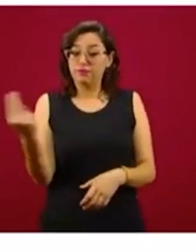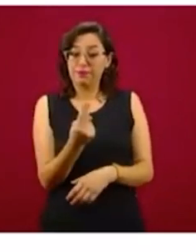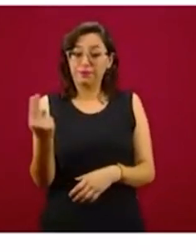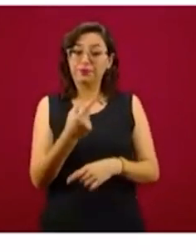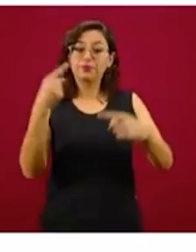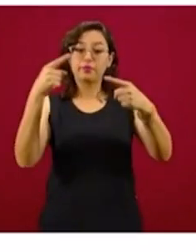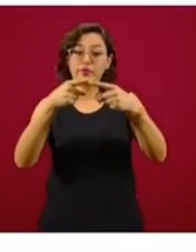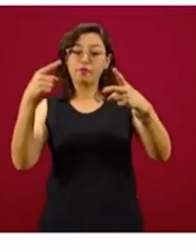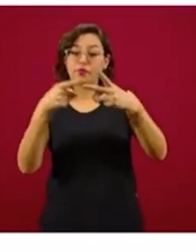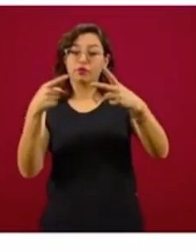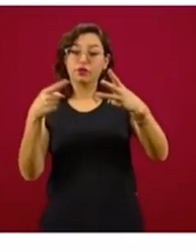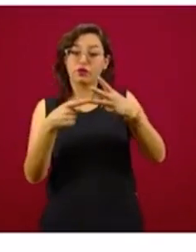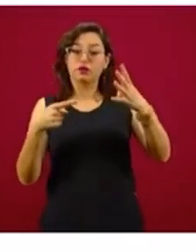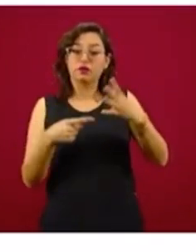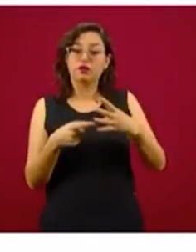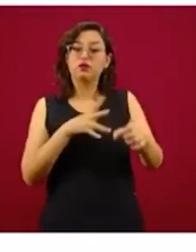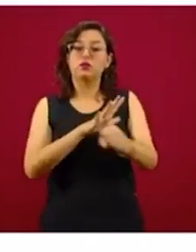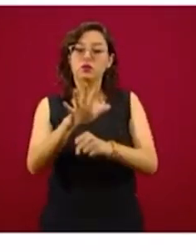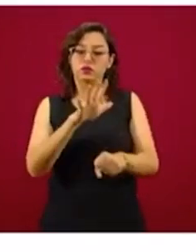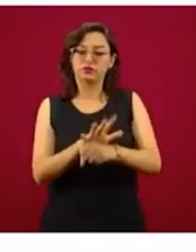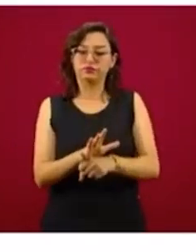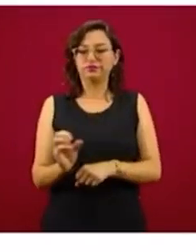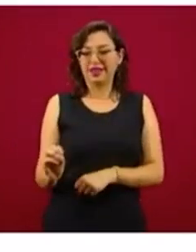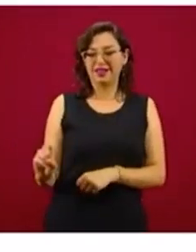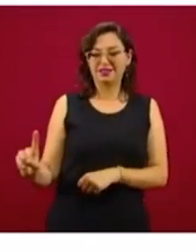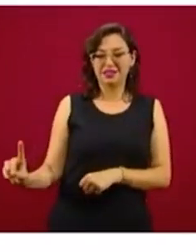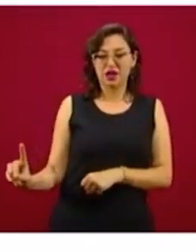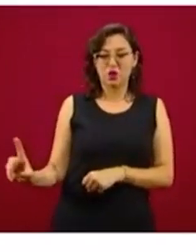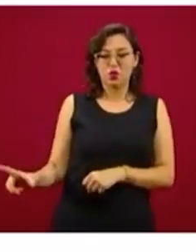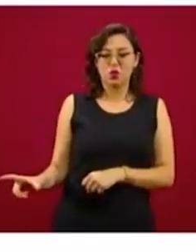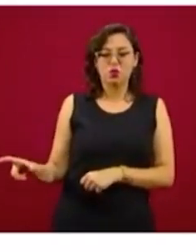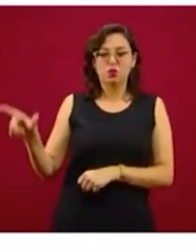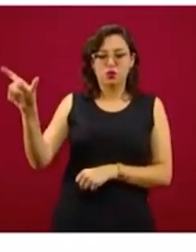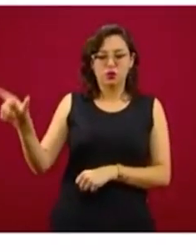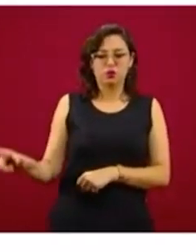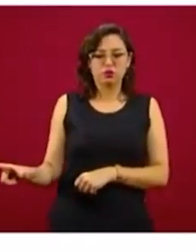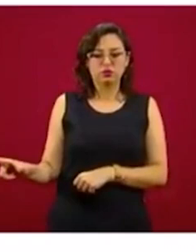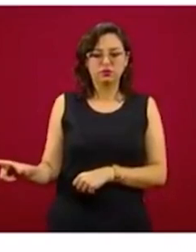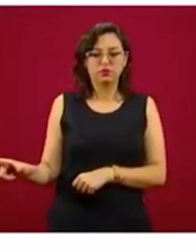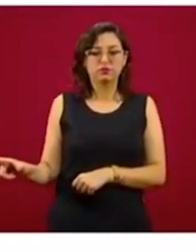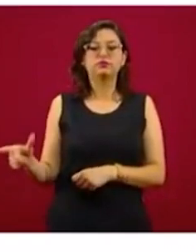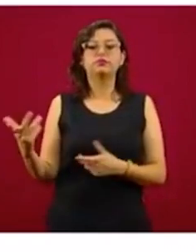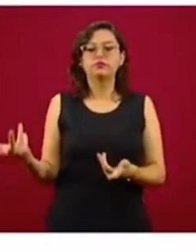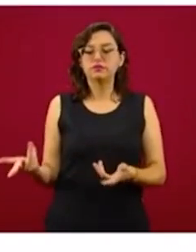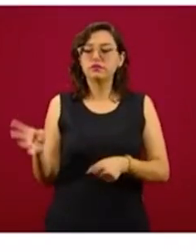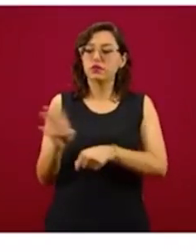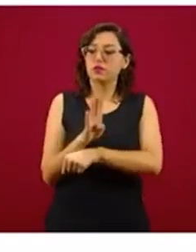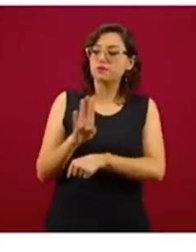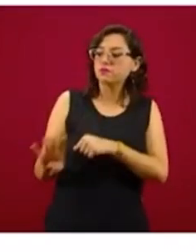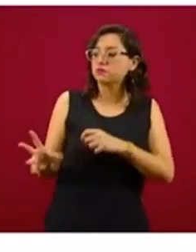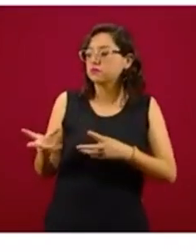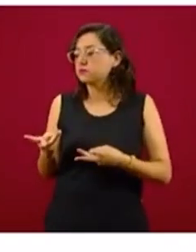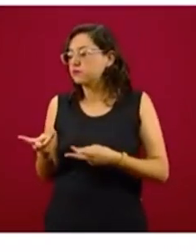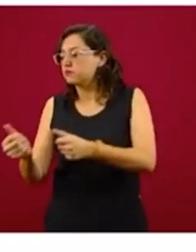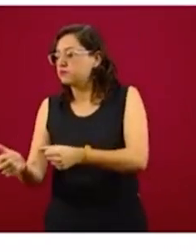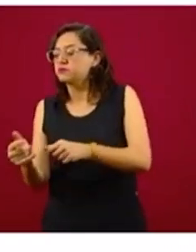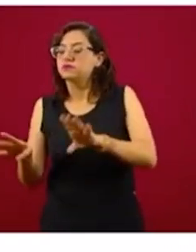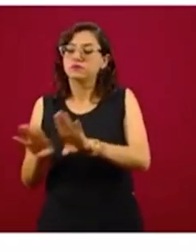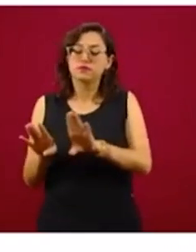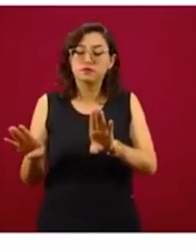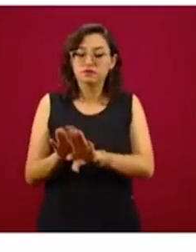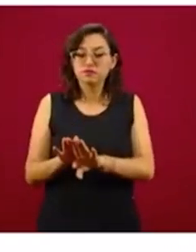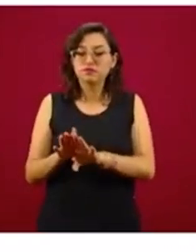requisitos que necesitamos es contar con un estudio de beneficio-costo, tener un proyecto